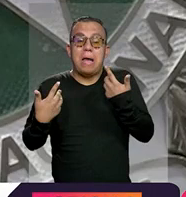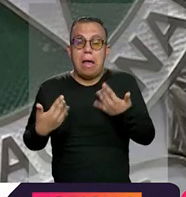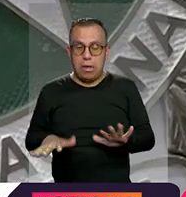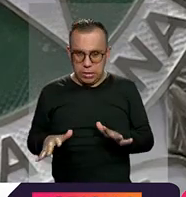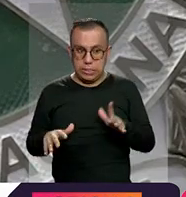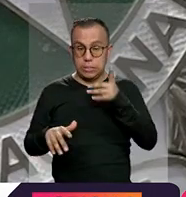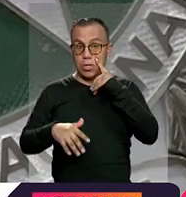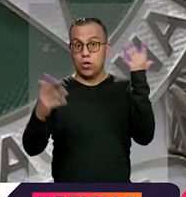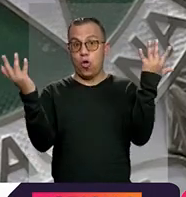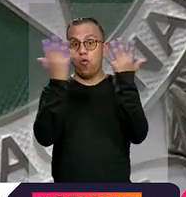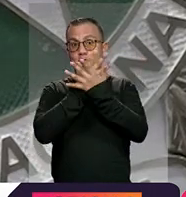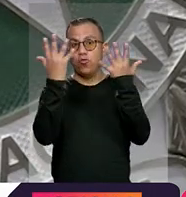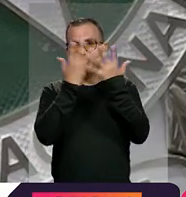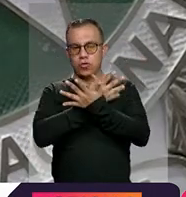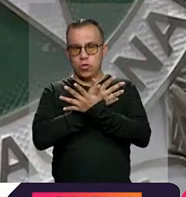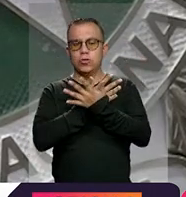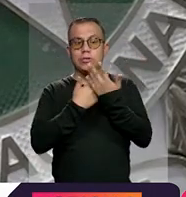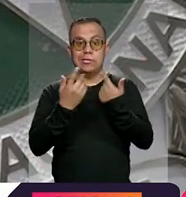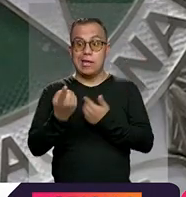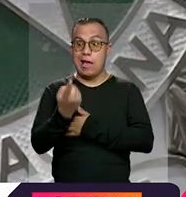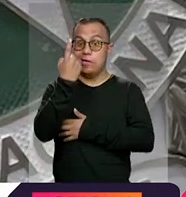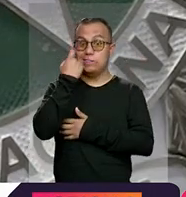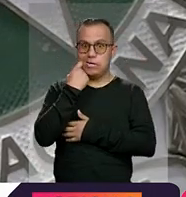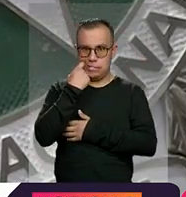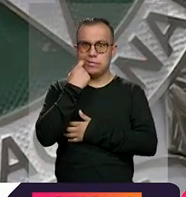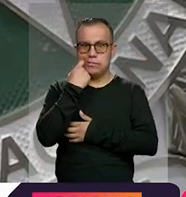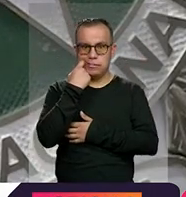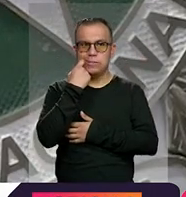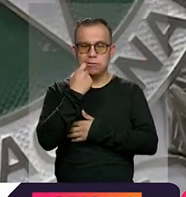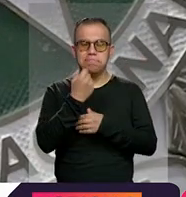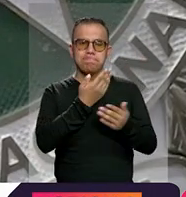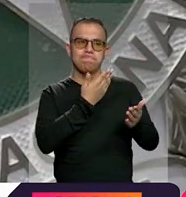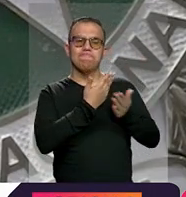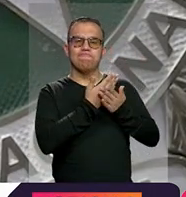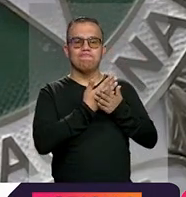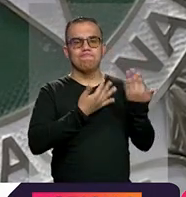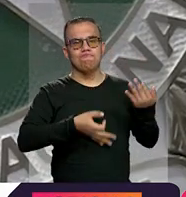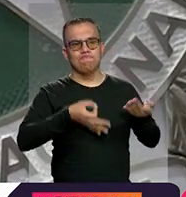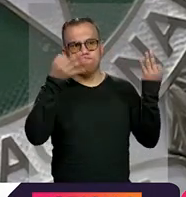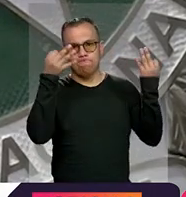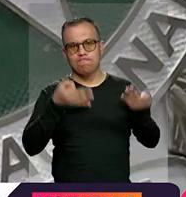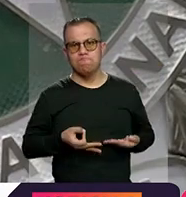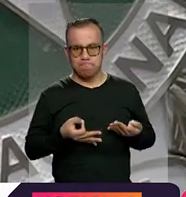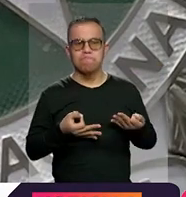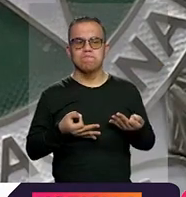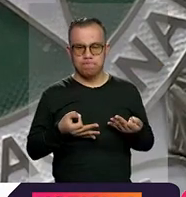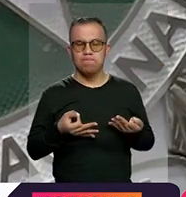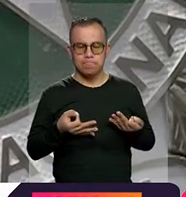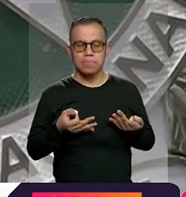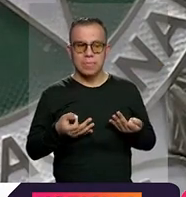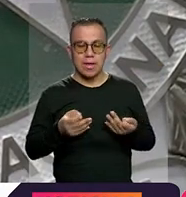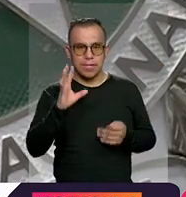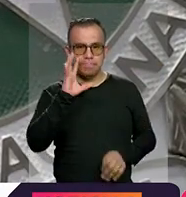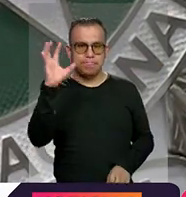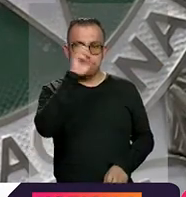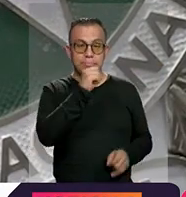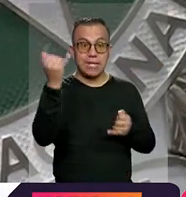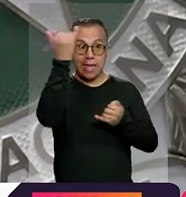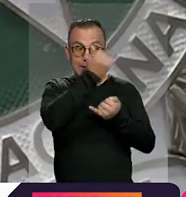a una confusión, hasta el día de ayer dan el dictamen y la plena